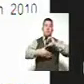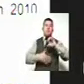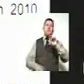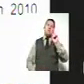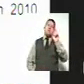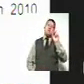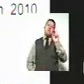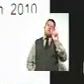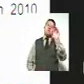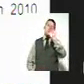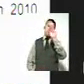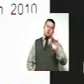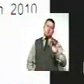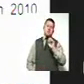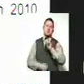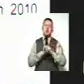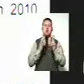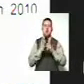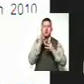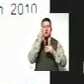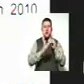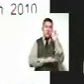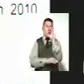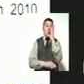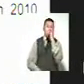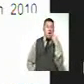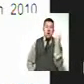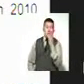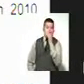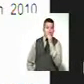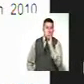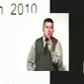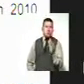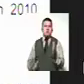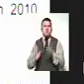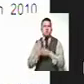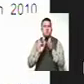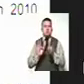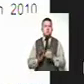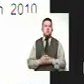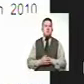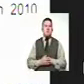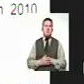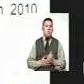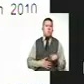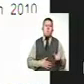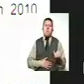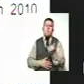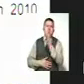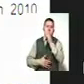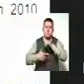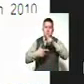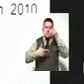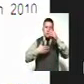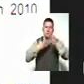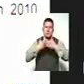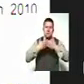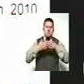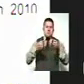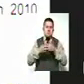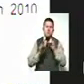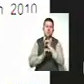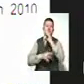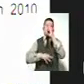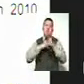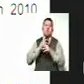es 2.7% en el 2013 en Colombia, que no hay, entre otras, no existen indicadores actualizados, la